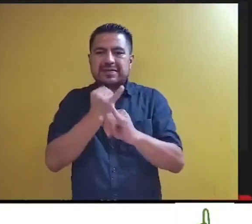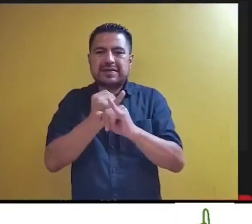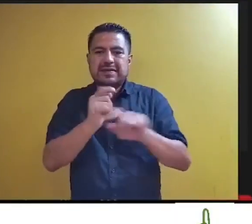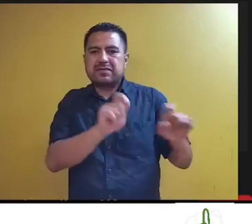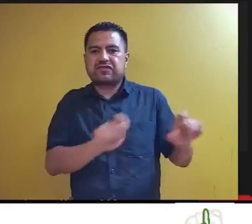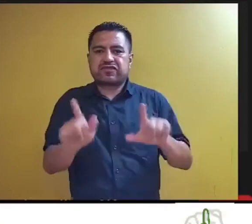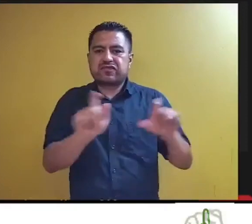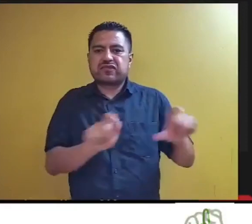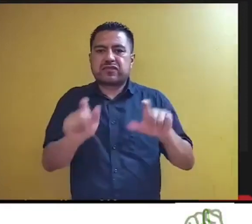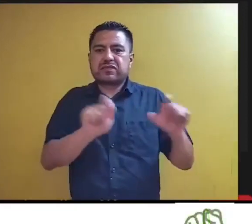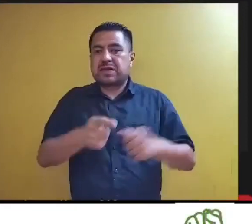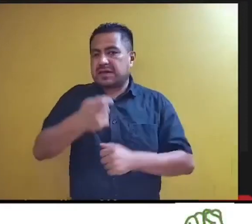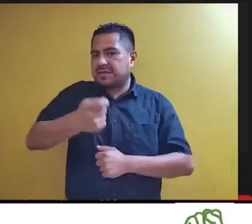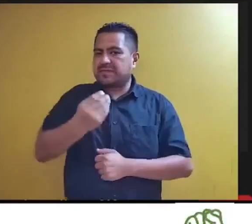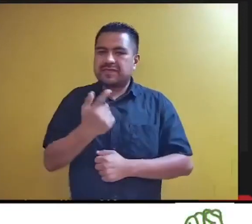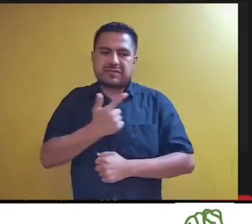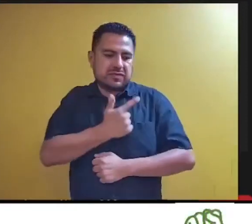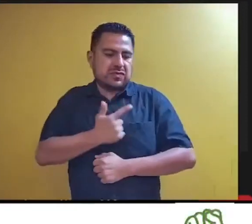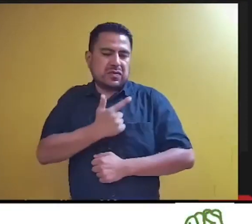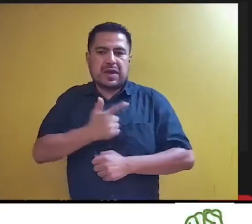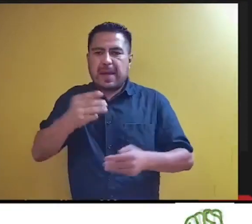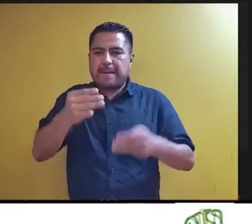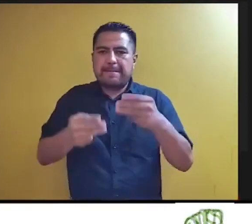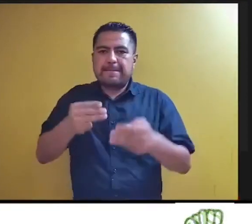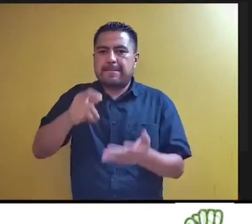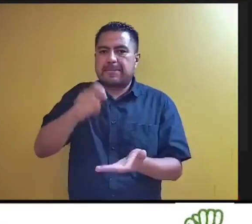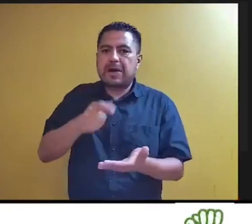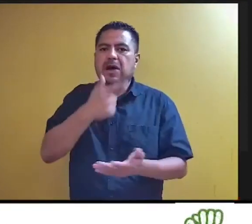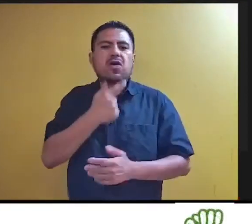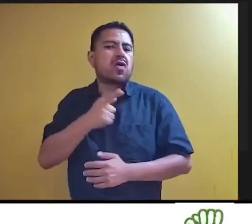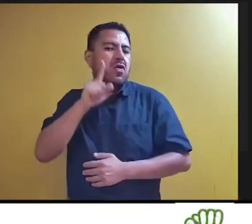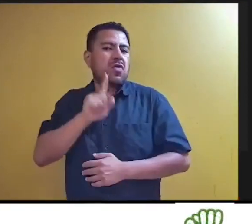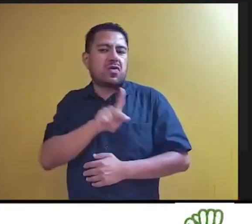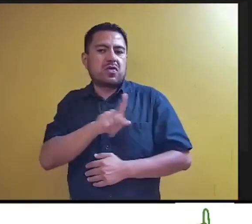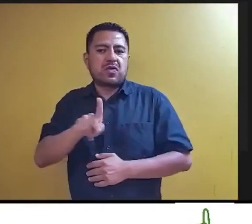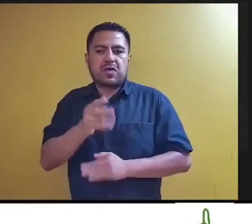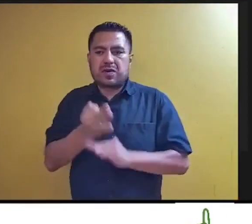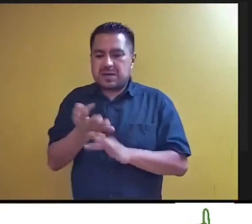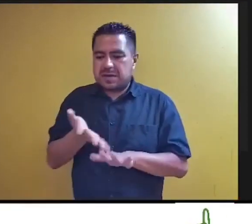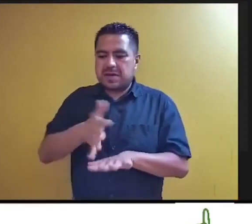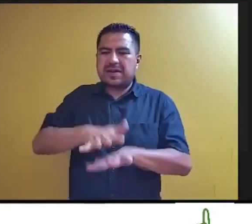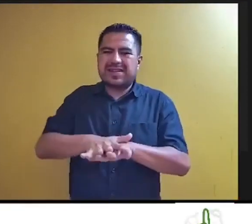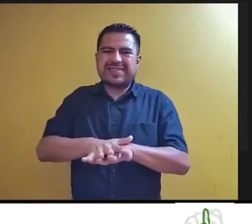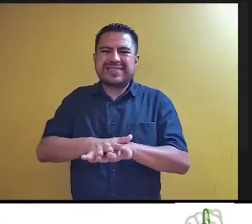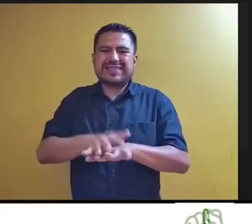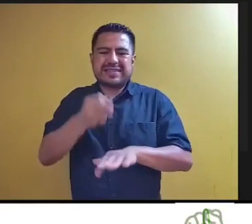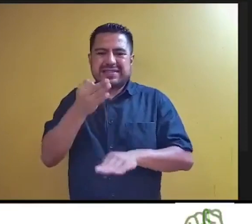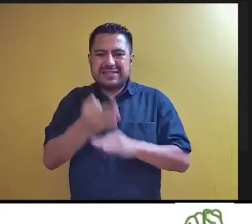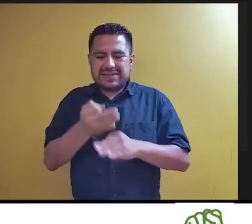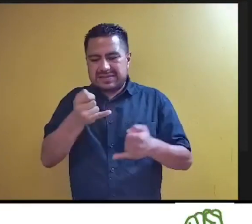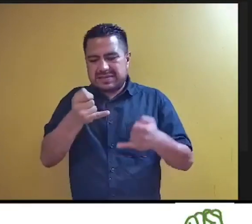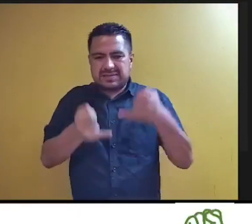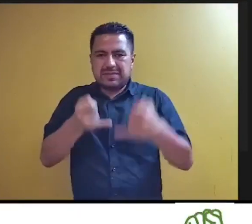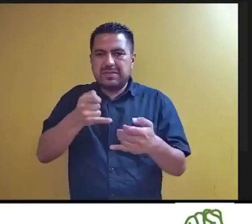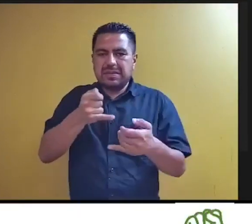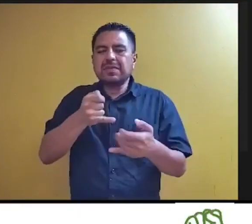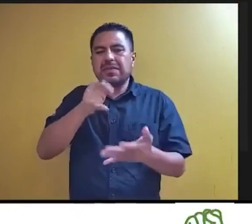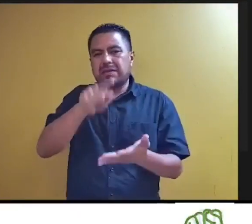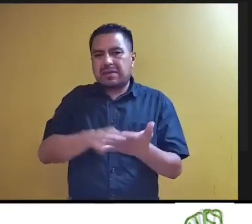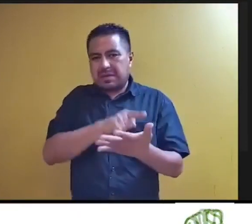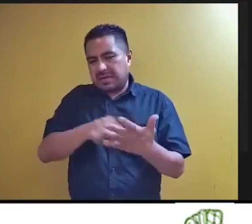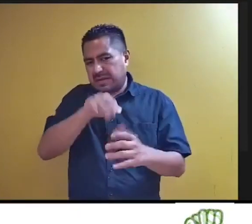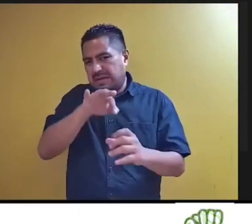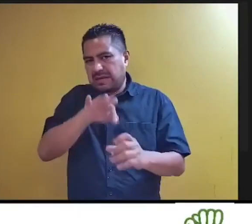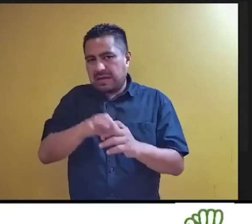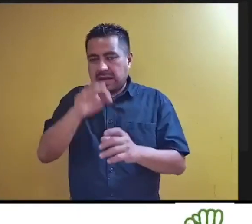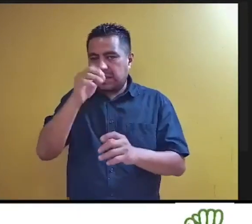digitales. Saludo cordialmente a las magistradas, al magistrado que integran el pleno de este tribunal, así como al secretario general de